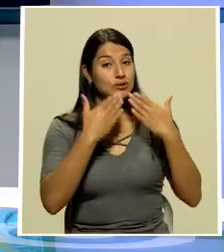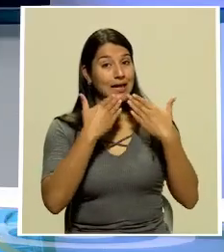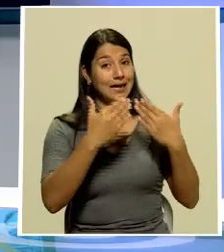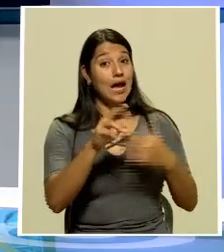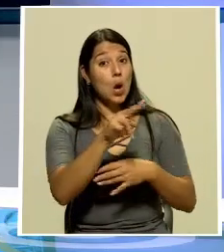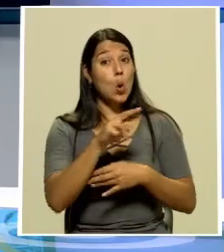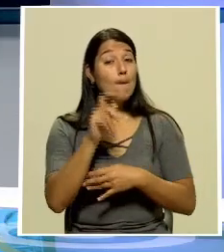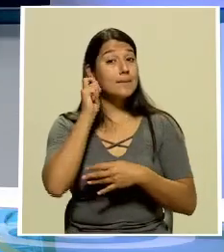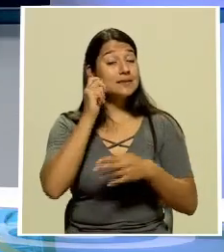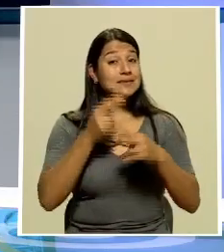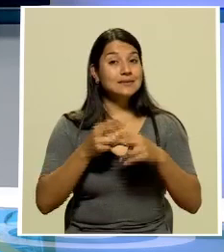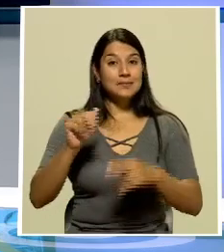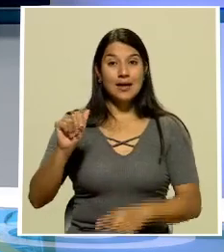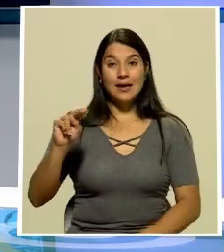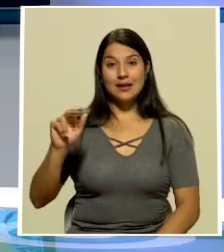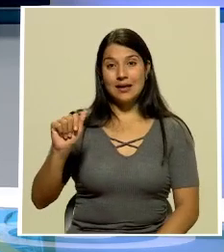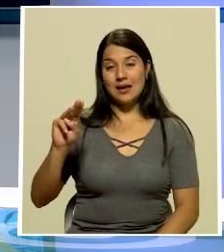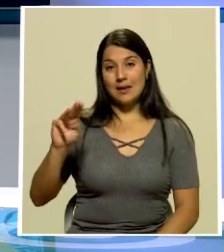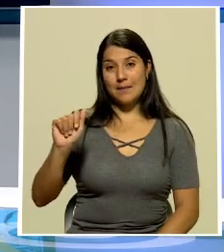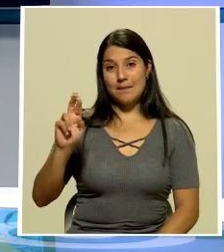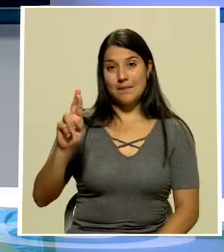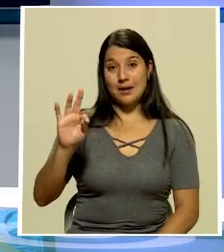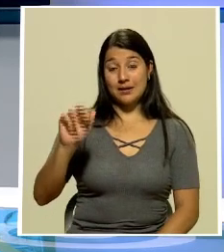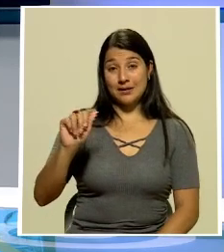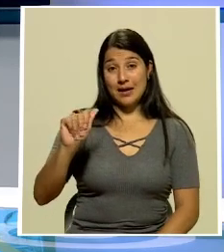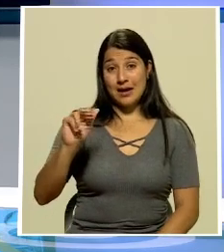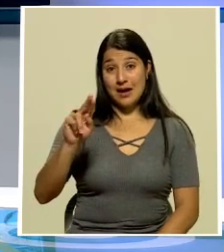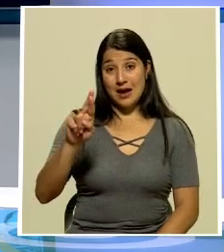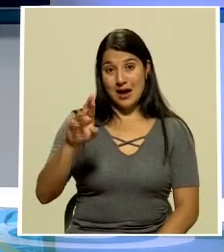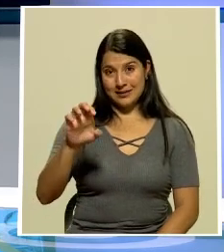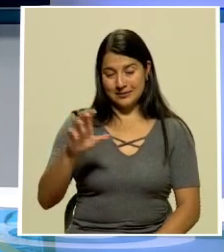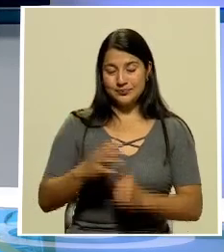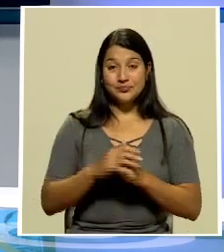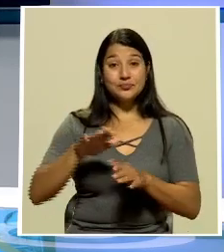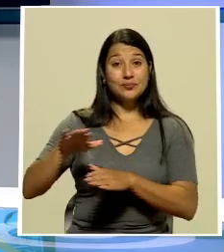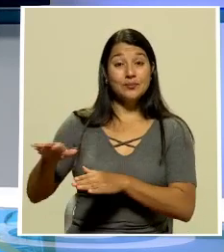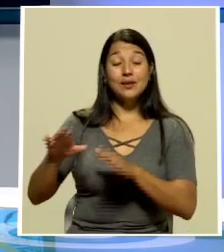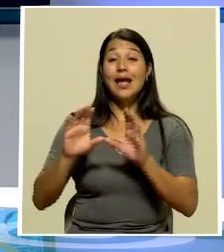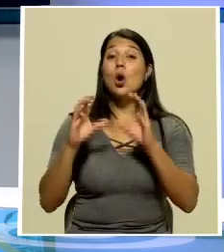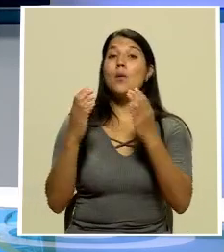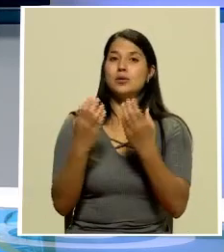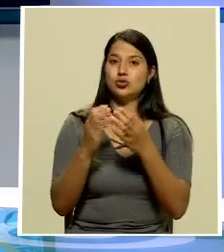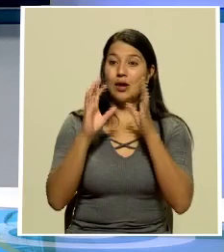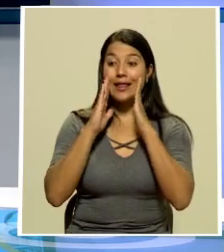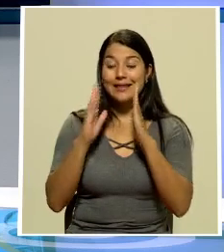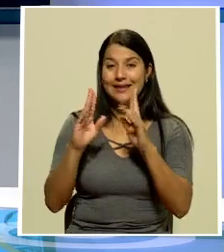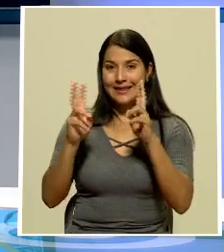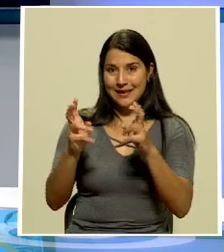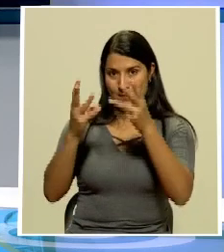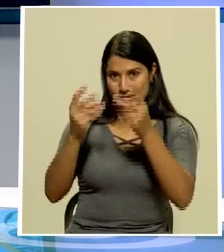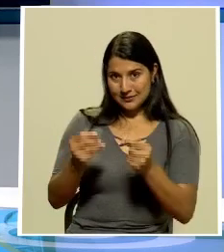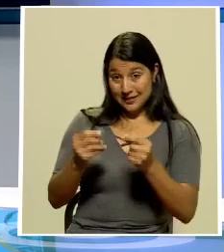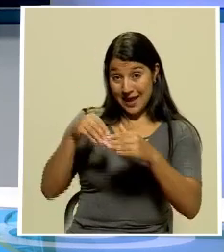nuestra compañera Ana Marta Arce. La Comisión de Asuntos Hacendarios deberá dictaminar este viernes el